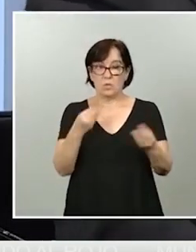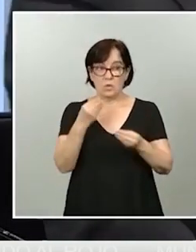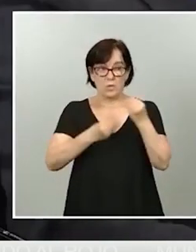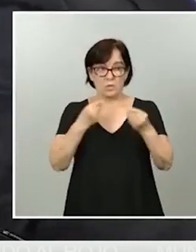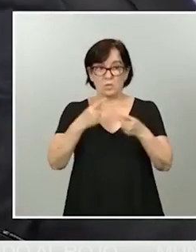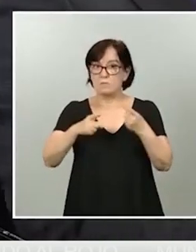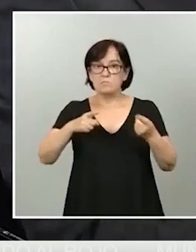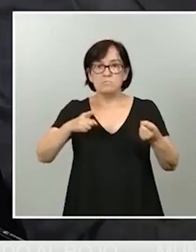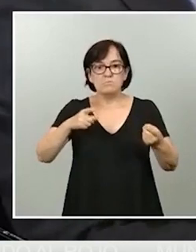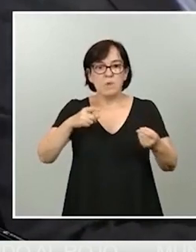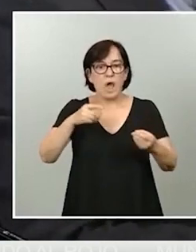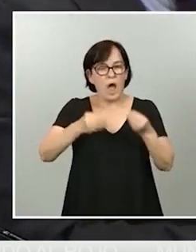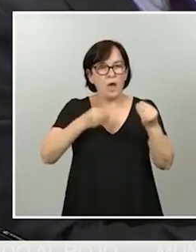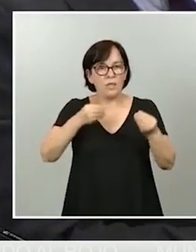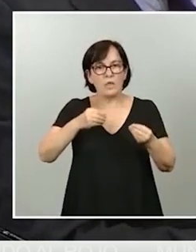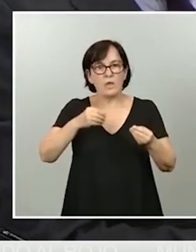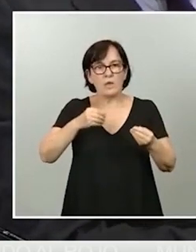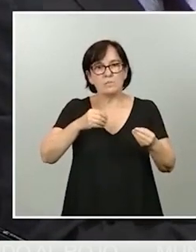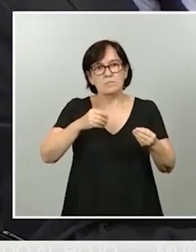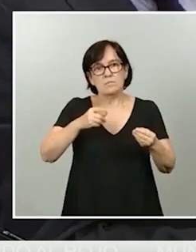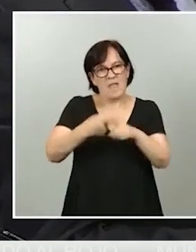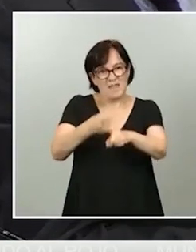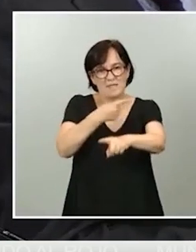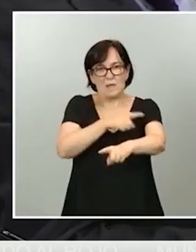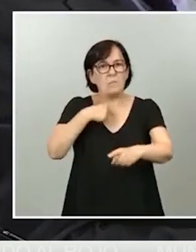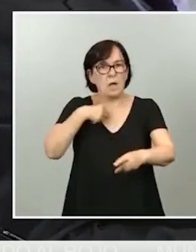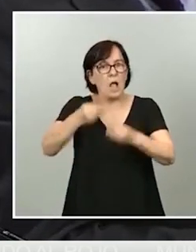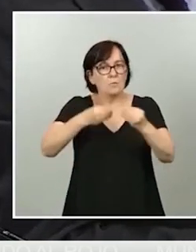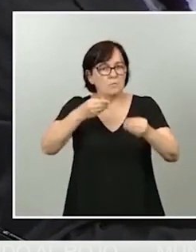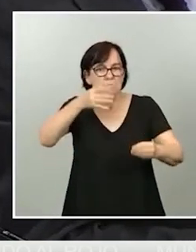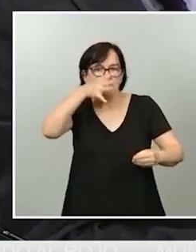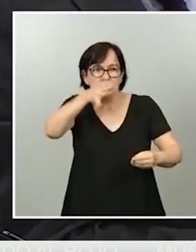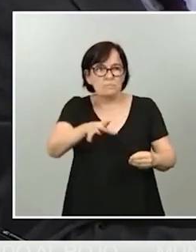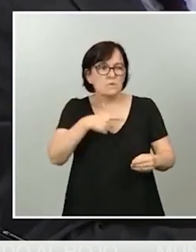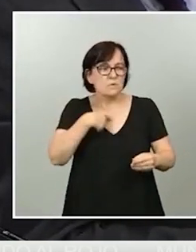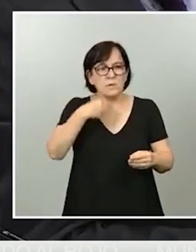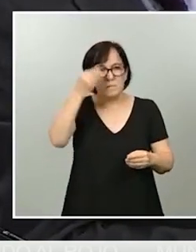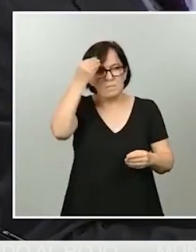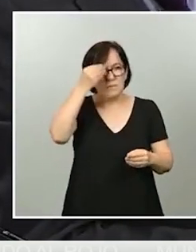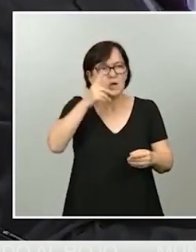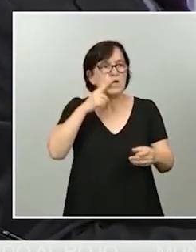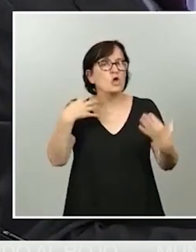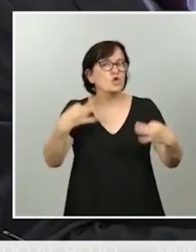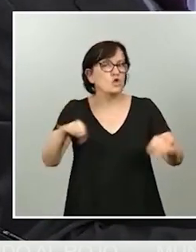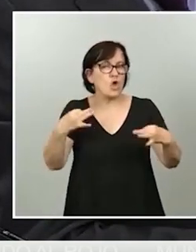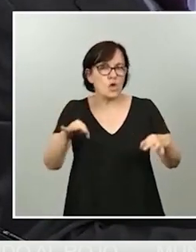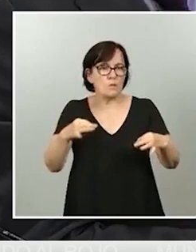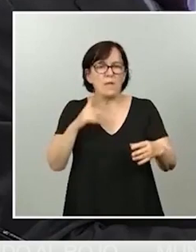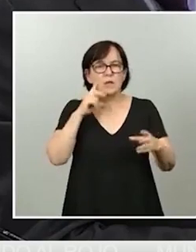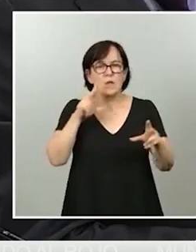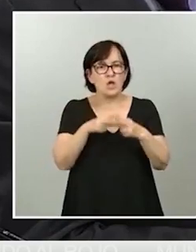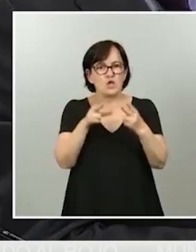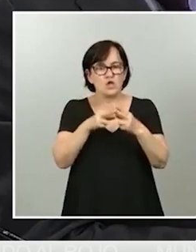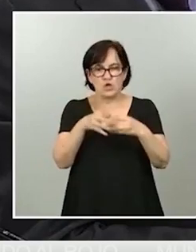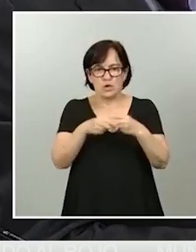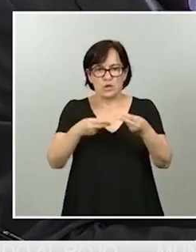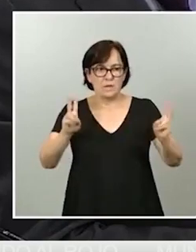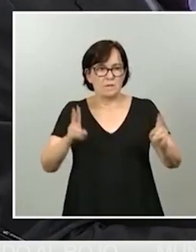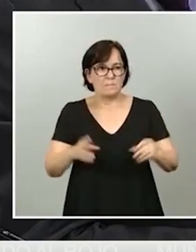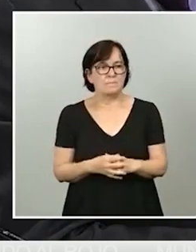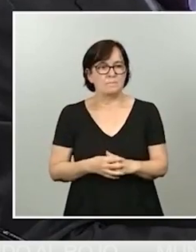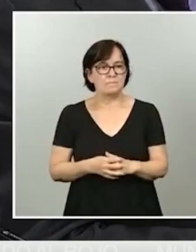no creen en la democracia, son capaces de todo. Pero yo les digo a sus oyentes que no les